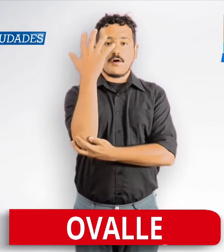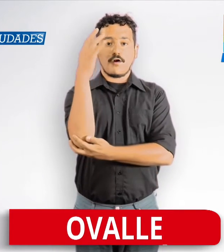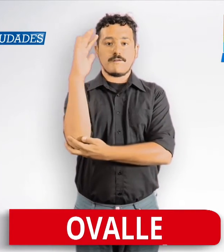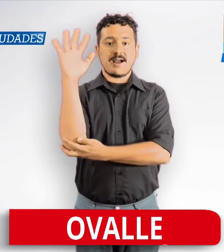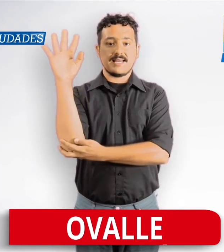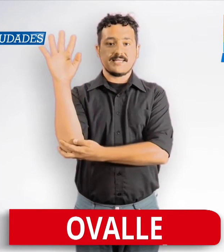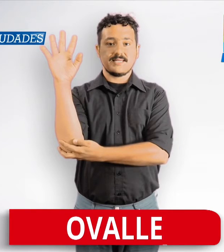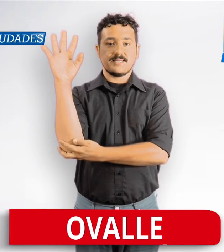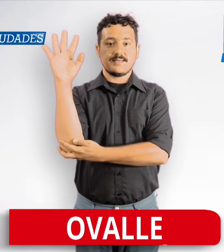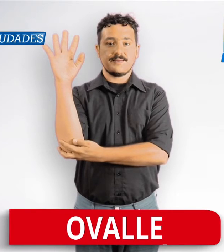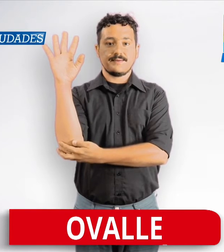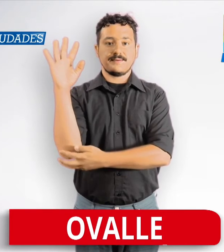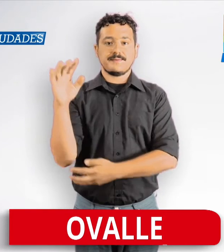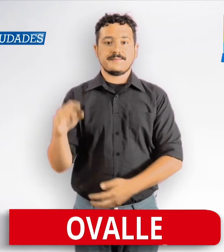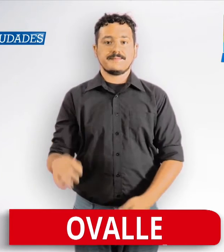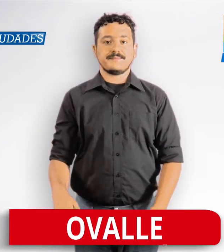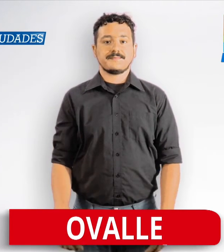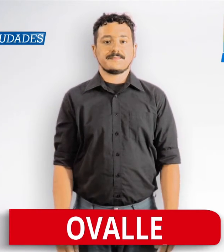Ovalle